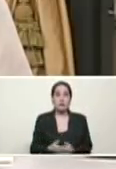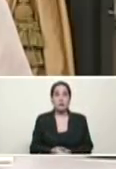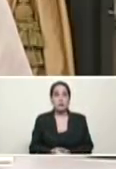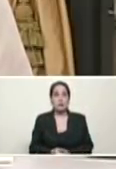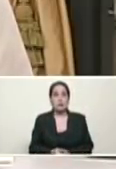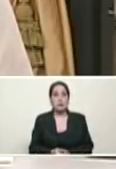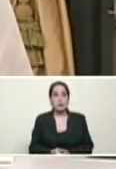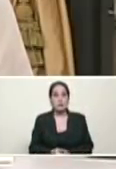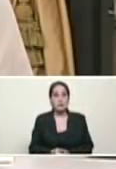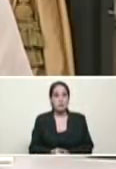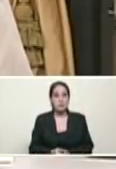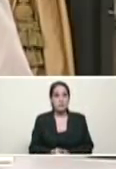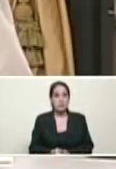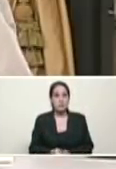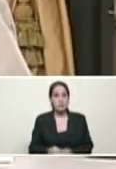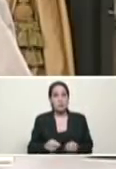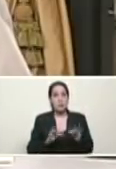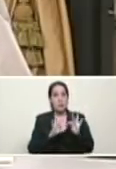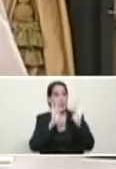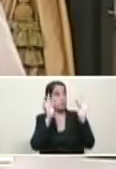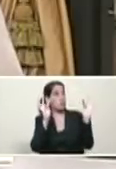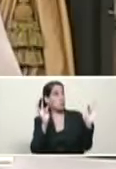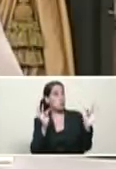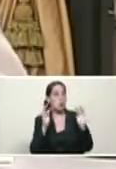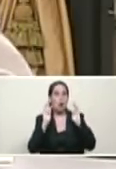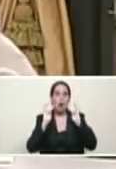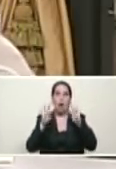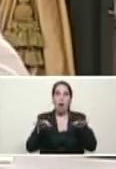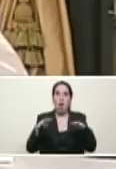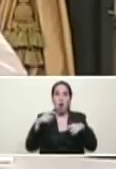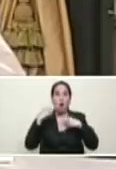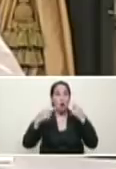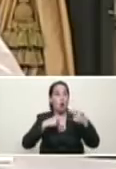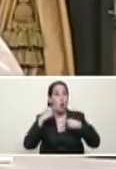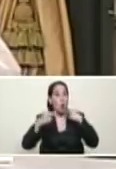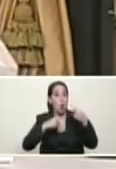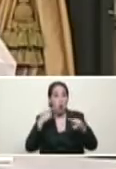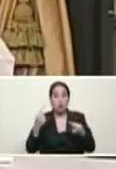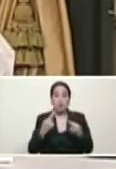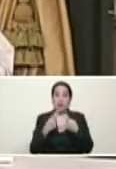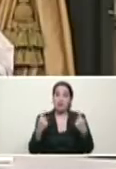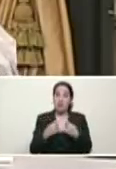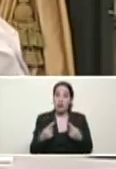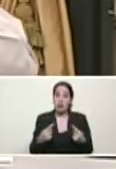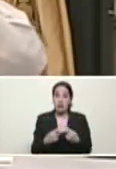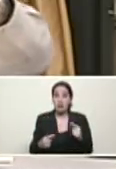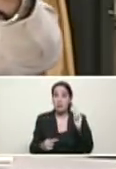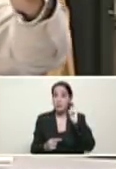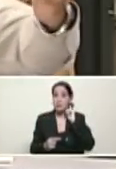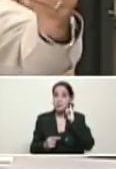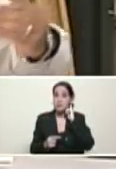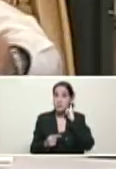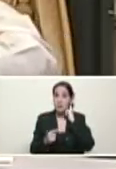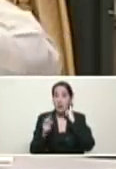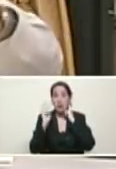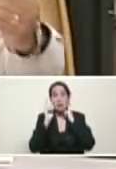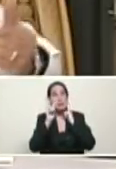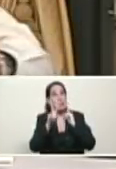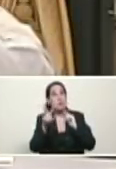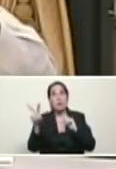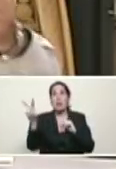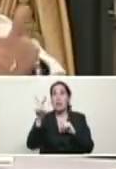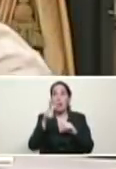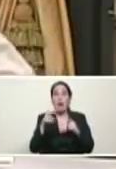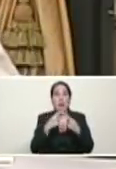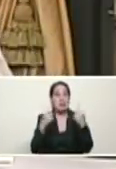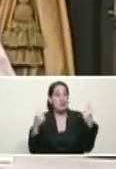Con una estética multicolor. Una estética multicolor, donde uno mire, esté el multicolor, el tricolor